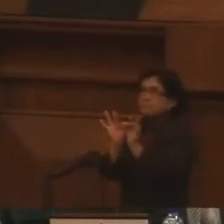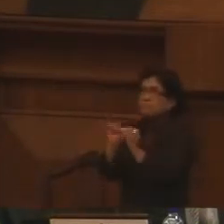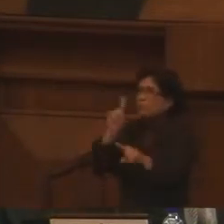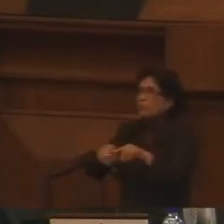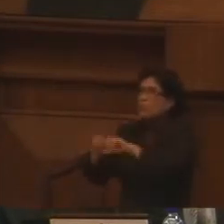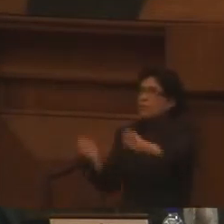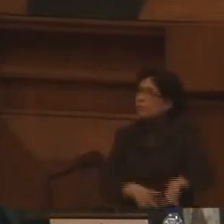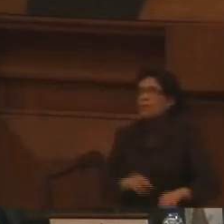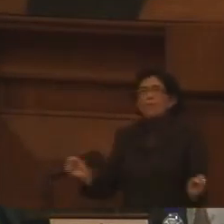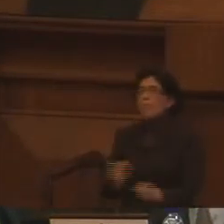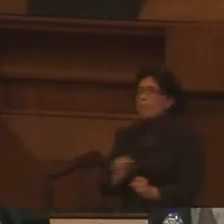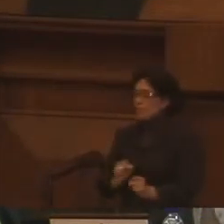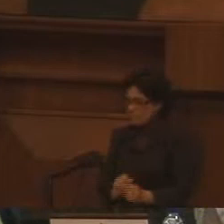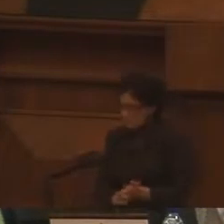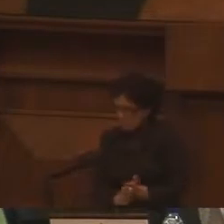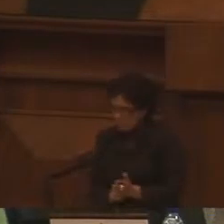respuesta es simple.